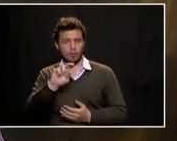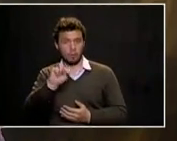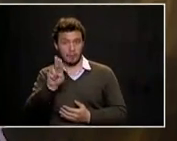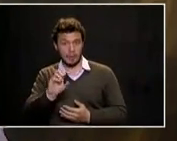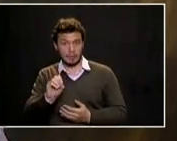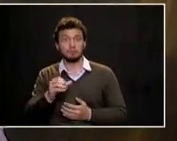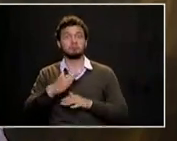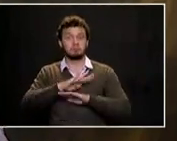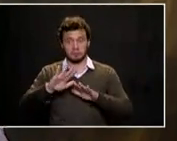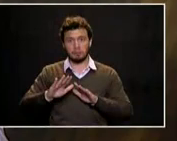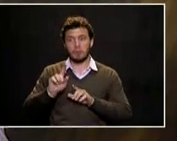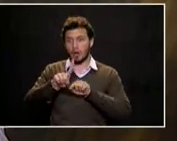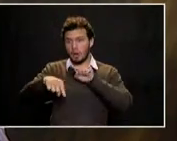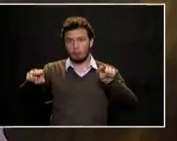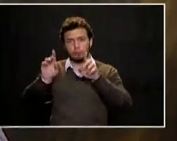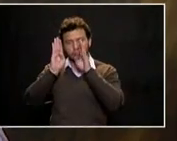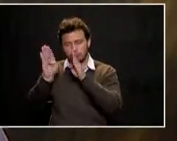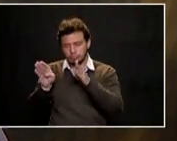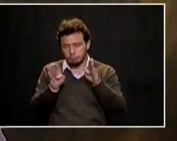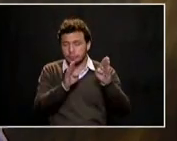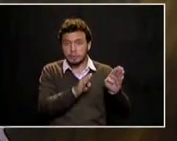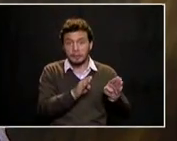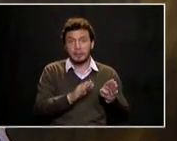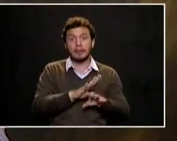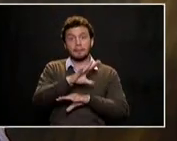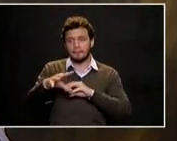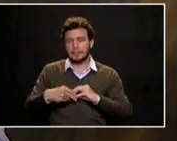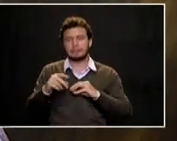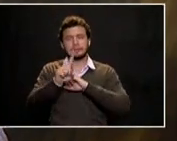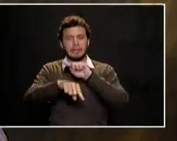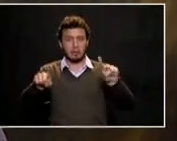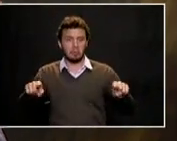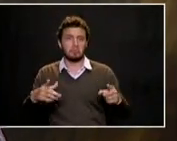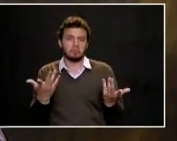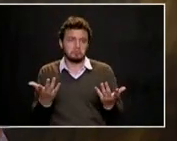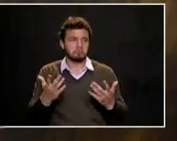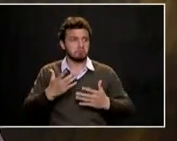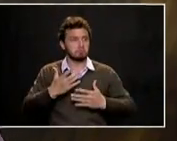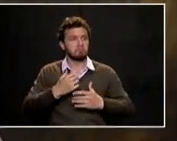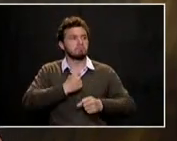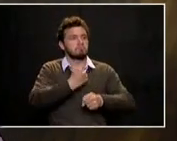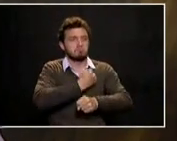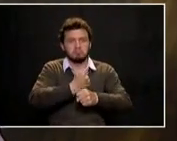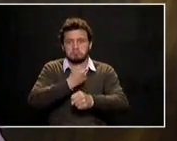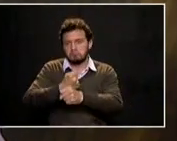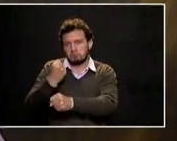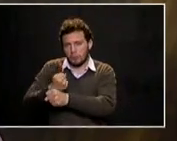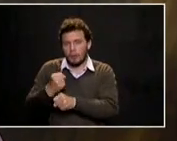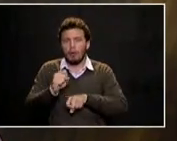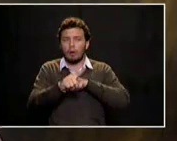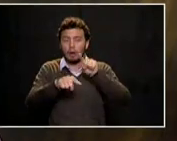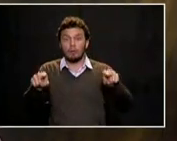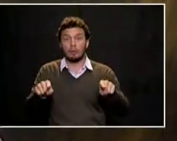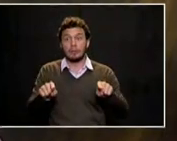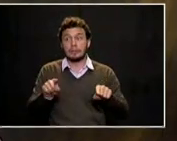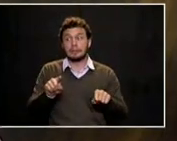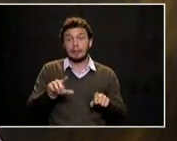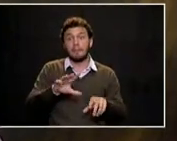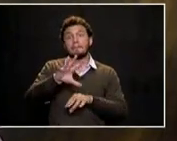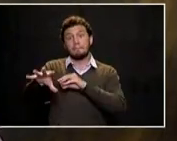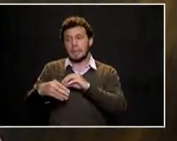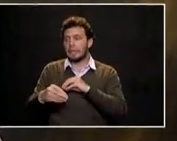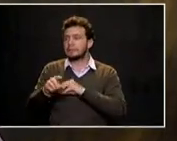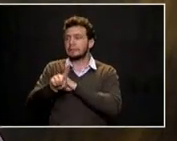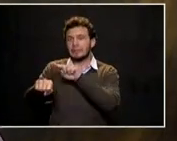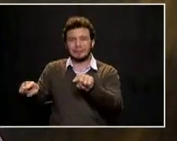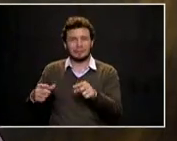También muchos que tienen pues, la ciudadanía están trabajando, pero es complicado atender a los que no tienen pues, los